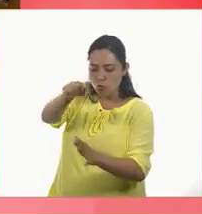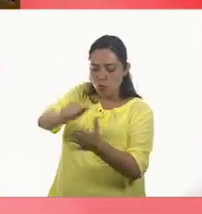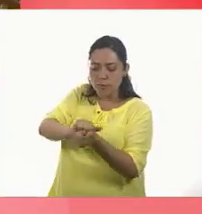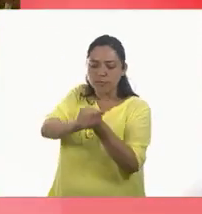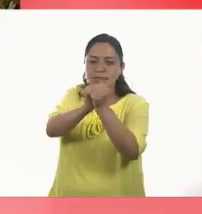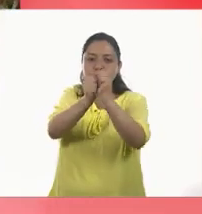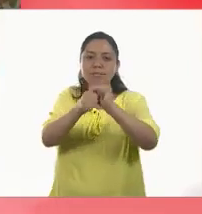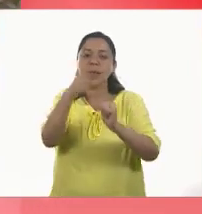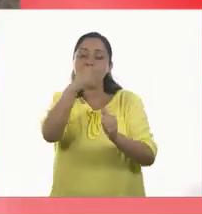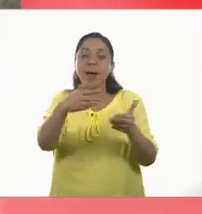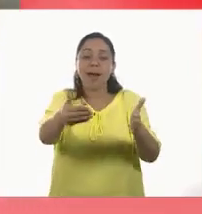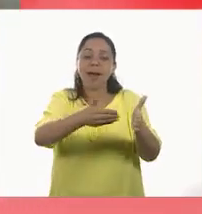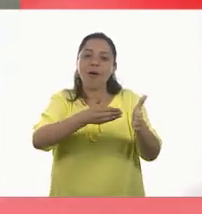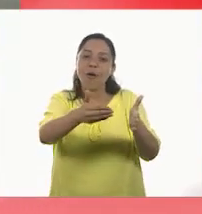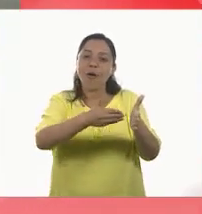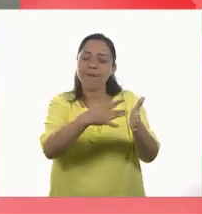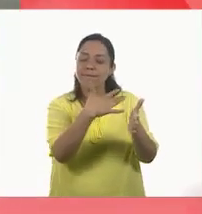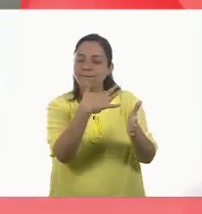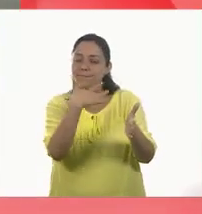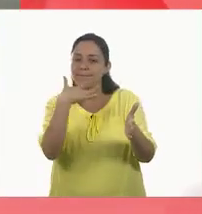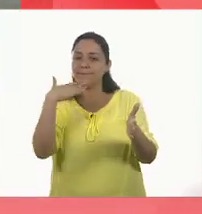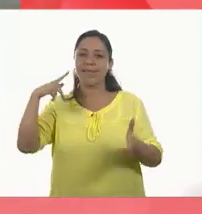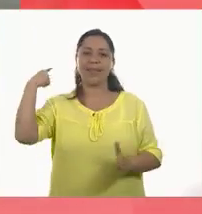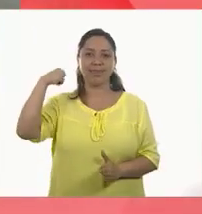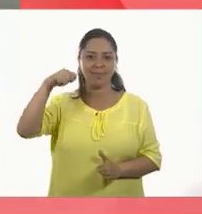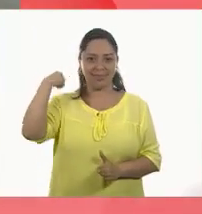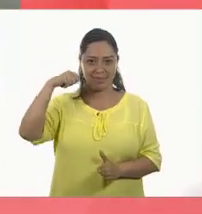sabor a la cocina tabasqueña.